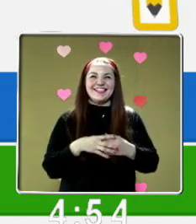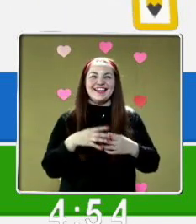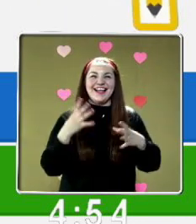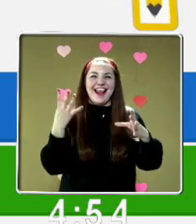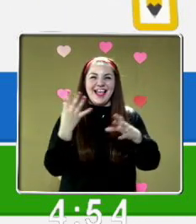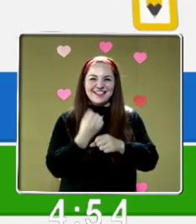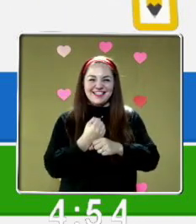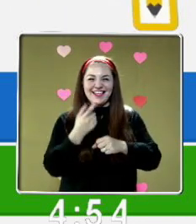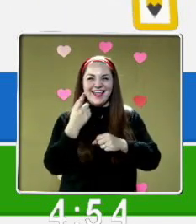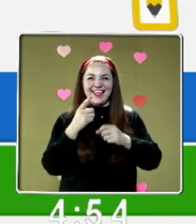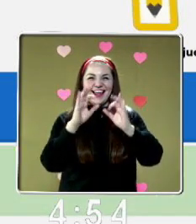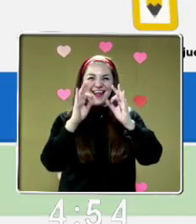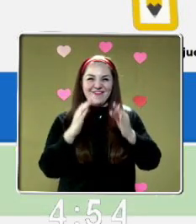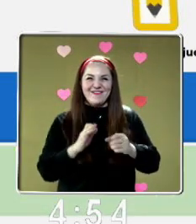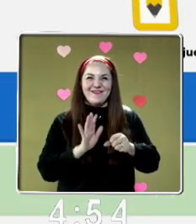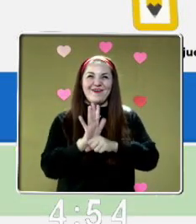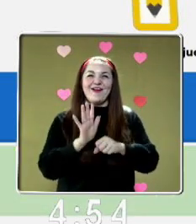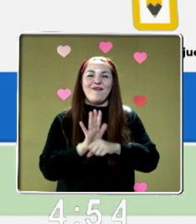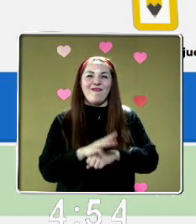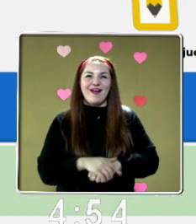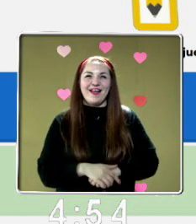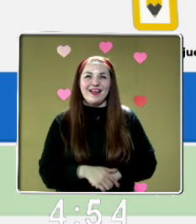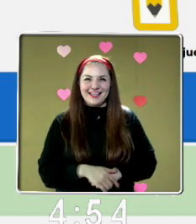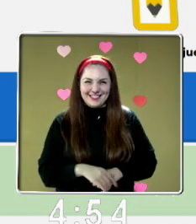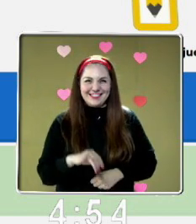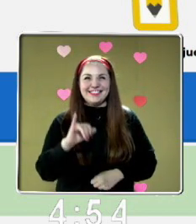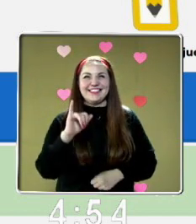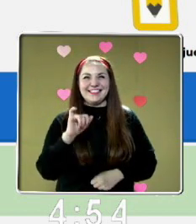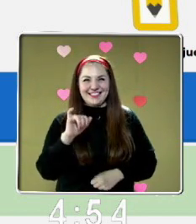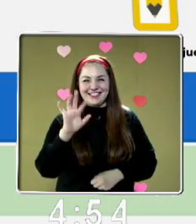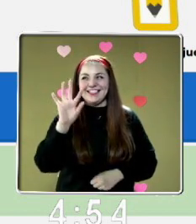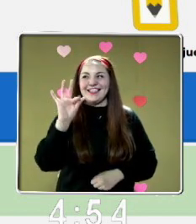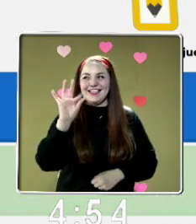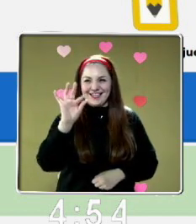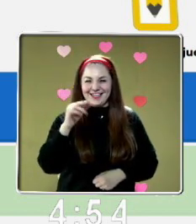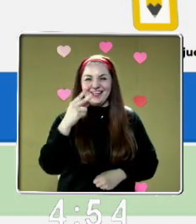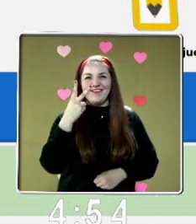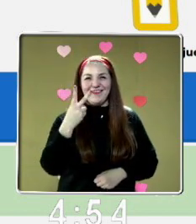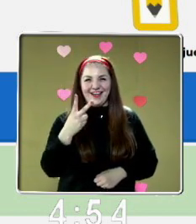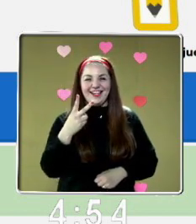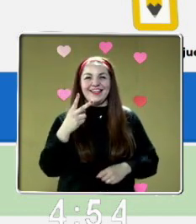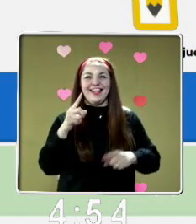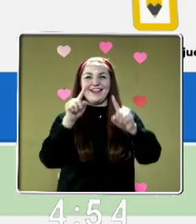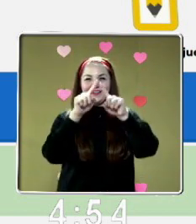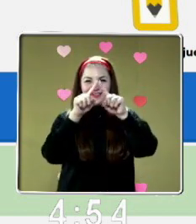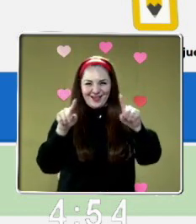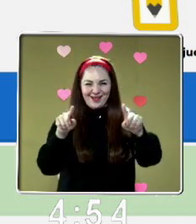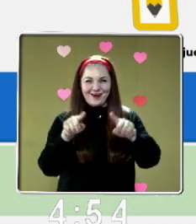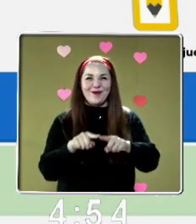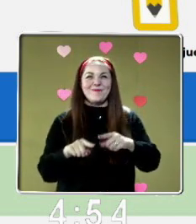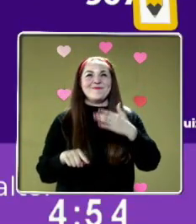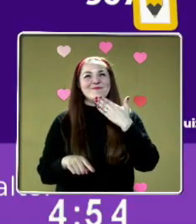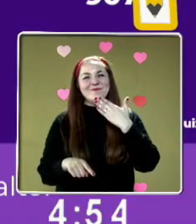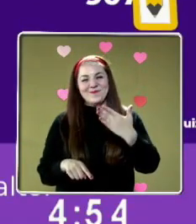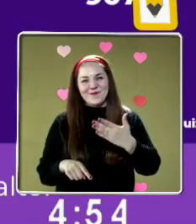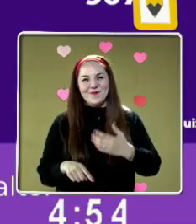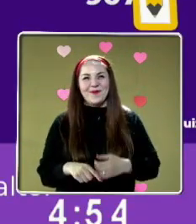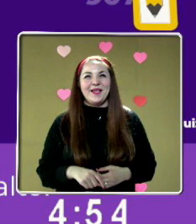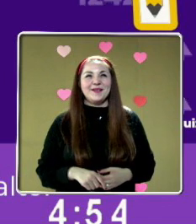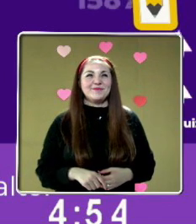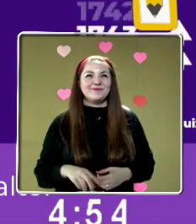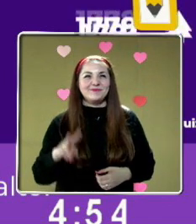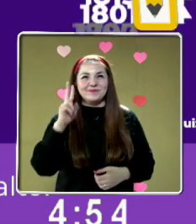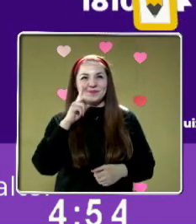maestra, correcta. Avanzamos. 42. Yo creo que estamos muy bien, en un buen promedio. Y vamos a ver el panel, maestra,